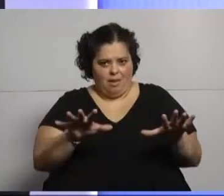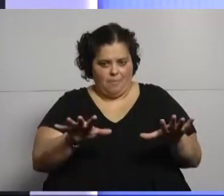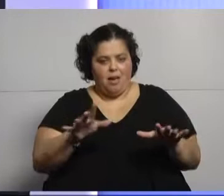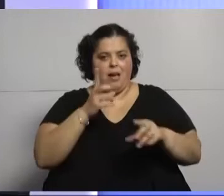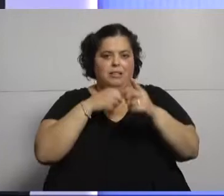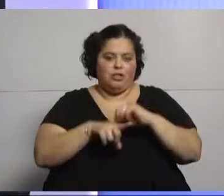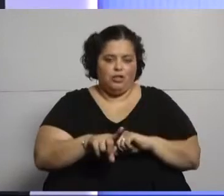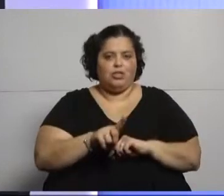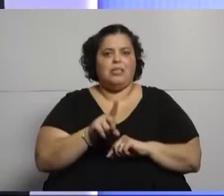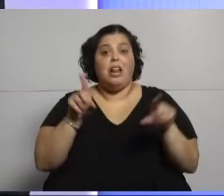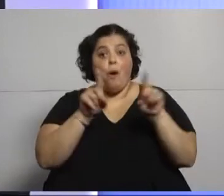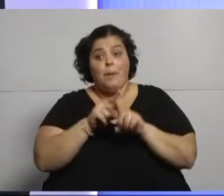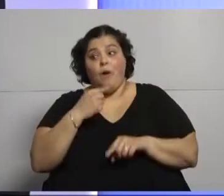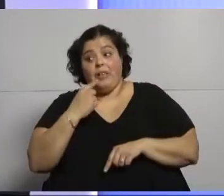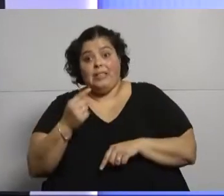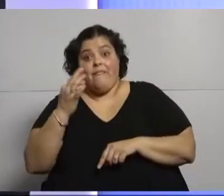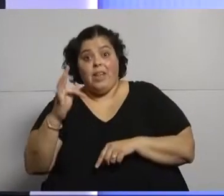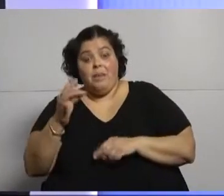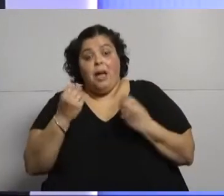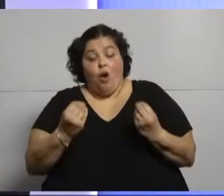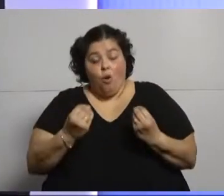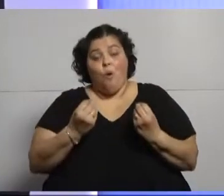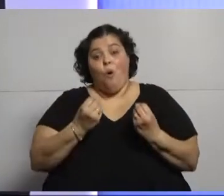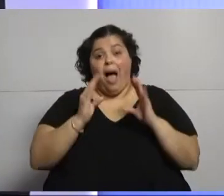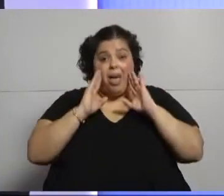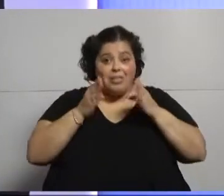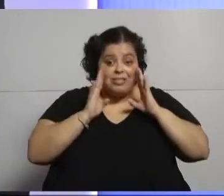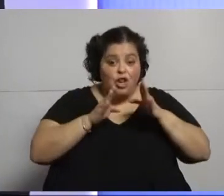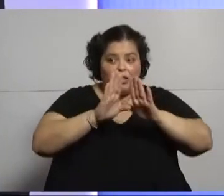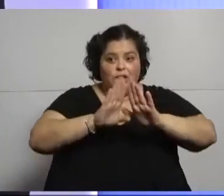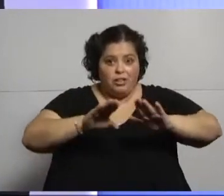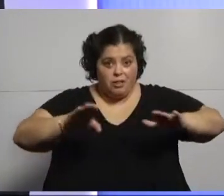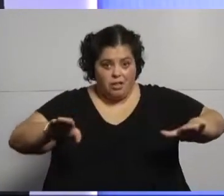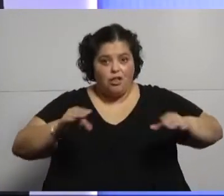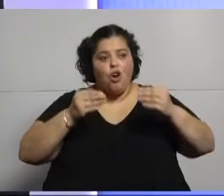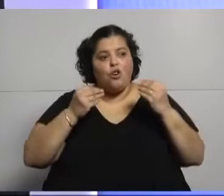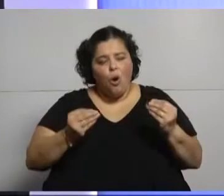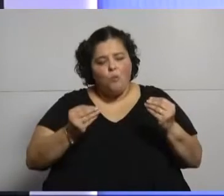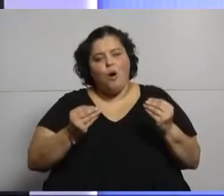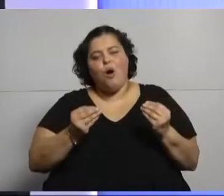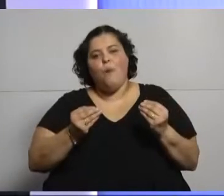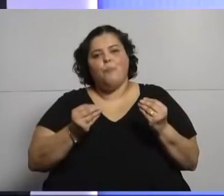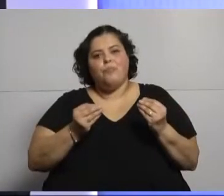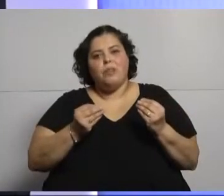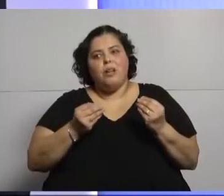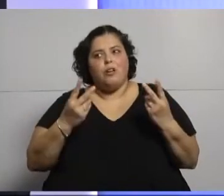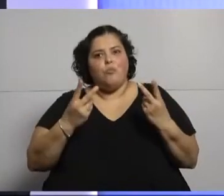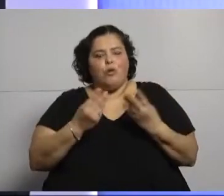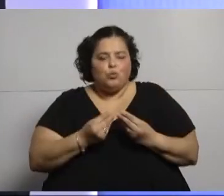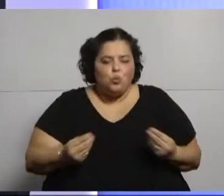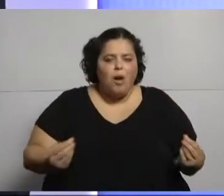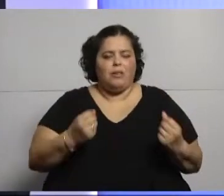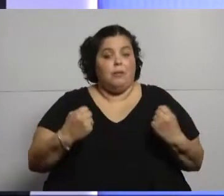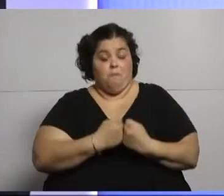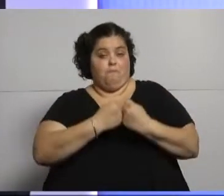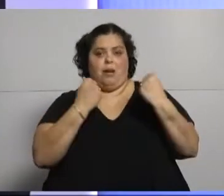bien decías también, Felipe, la atención a esos niños y cómo mitigar ese impacto. Vamos con vos,